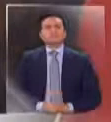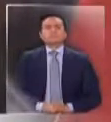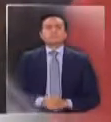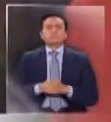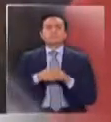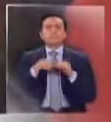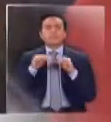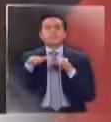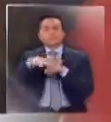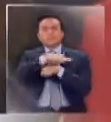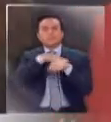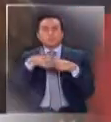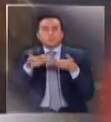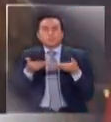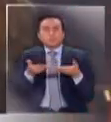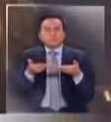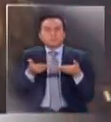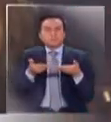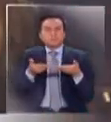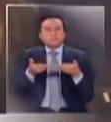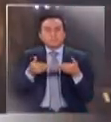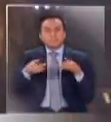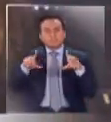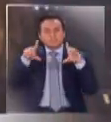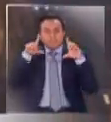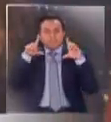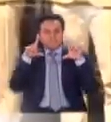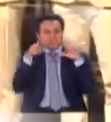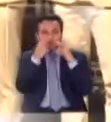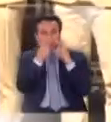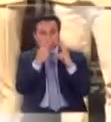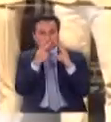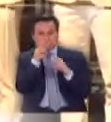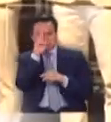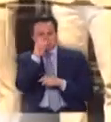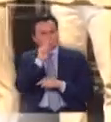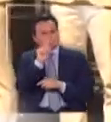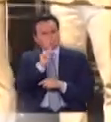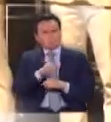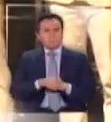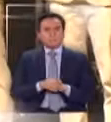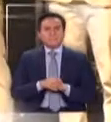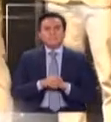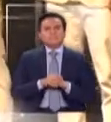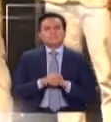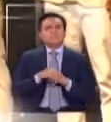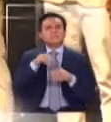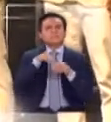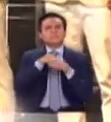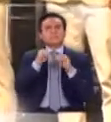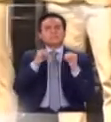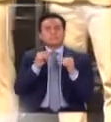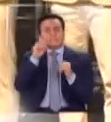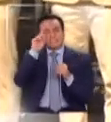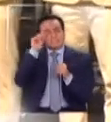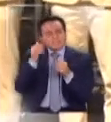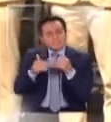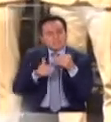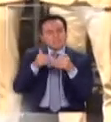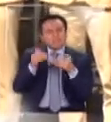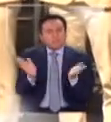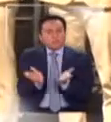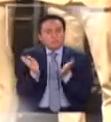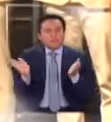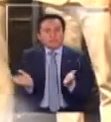en el contexto actual de acercamiento la imagen no parece tan extraña parte de una serie de iniciativas que buscan